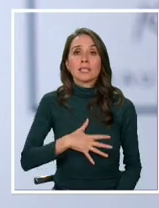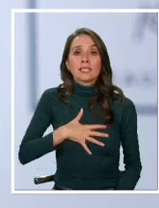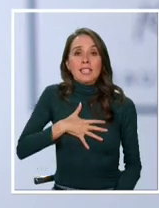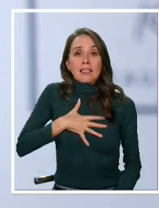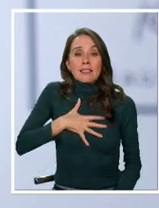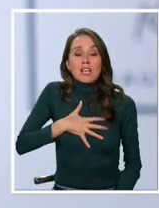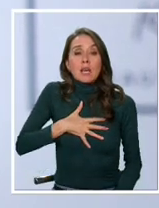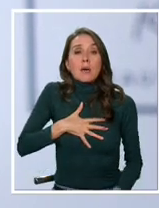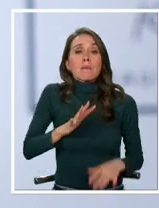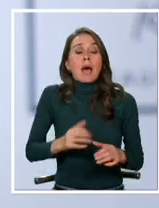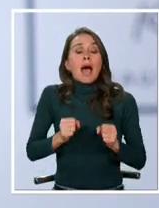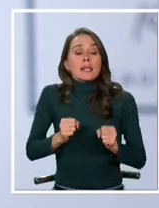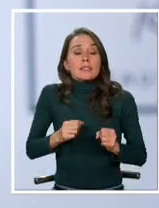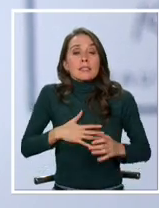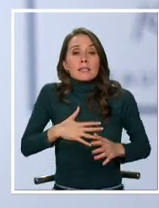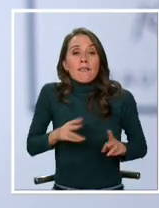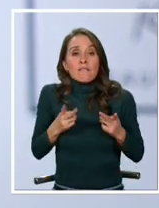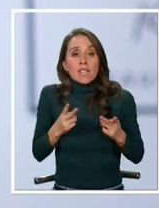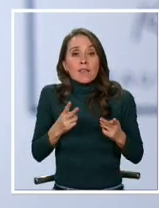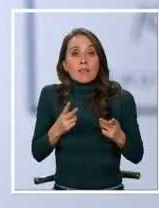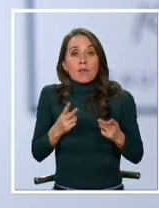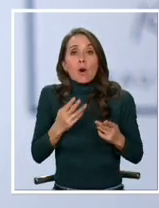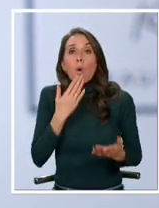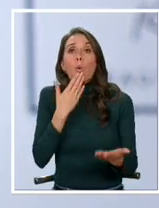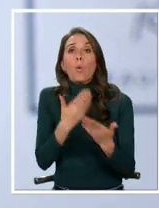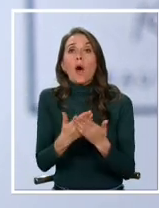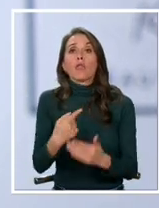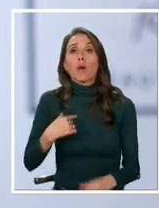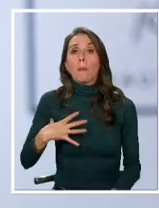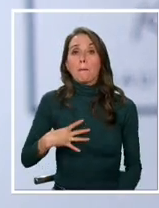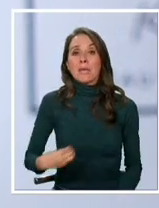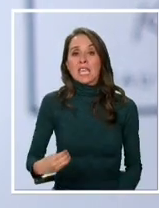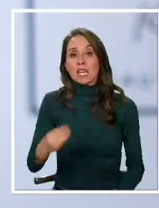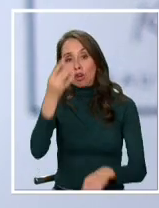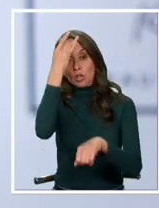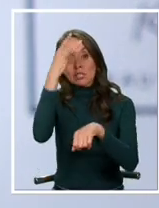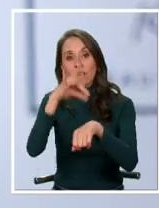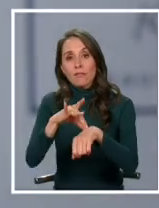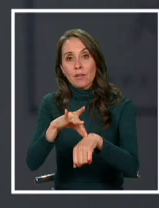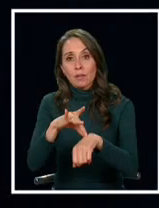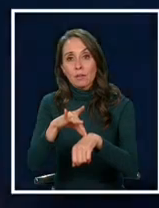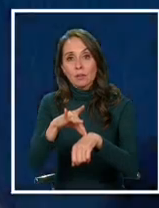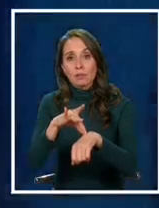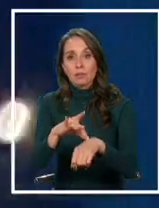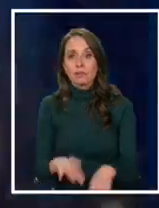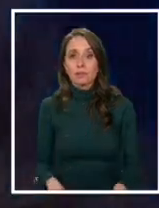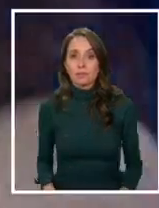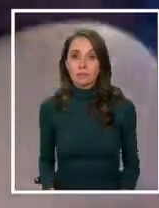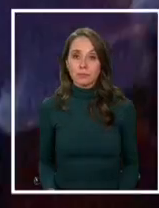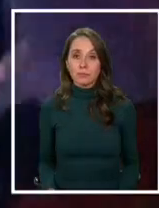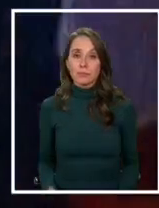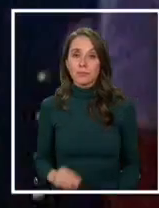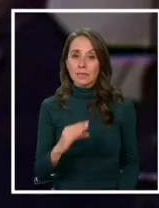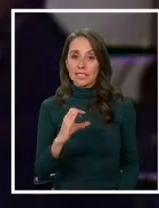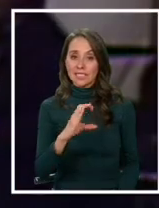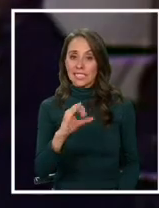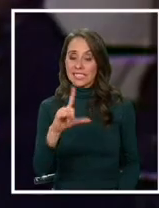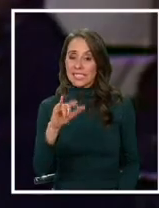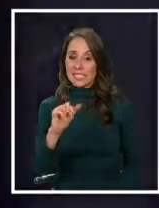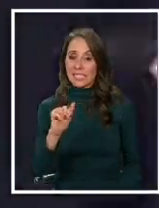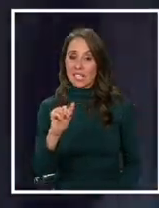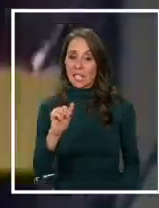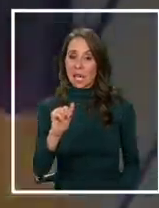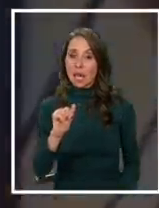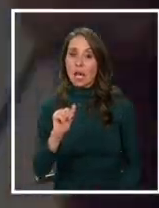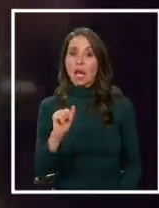más vivo que nunca cuando mi hijo enfermó Cecilia no